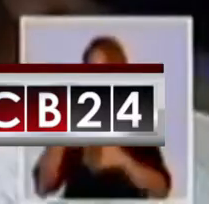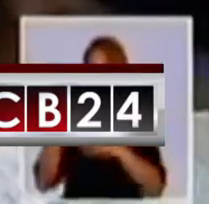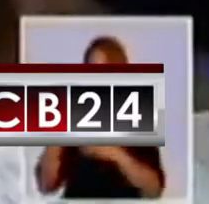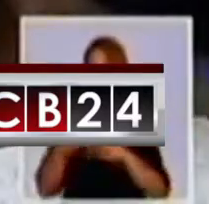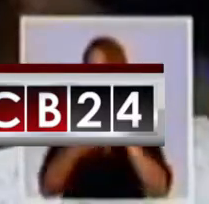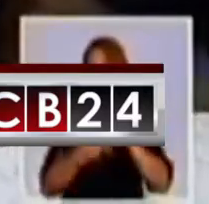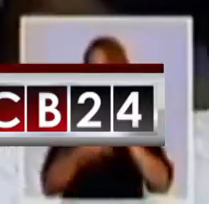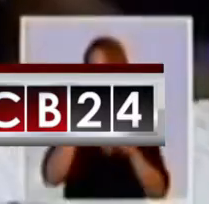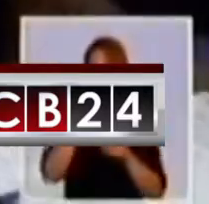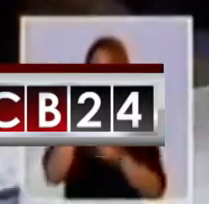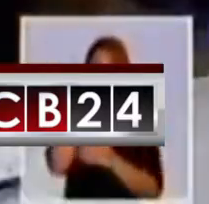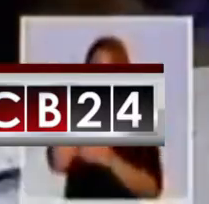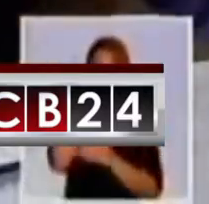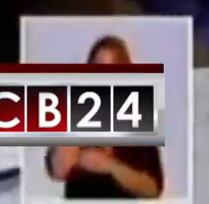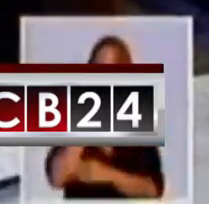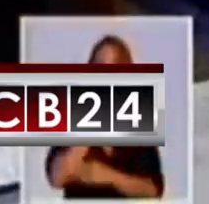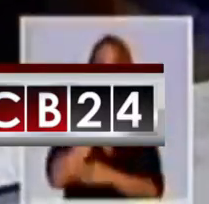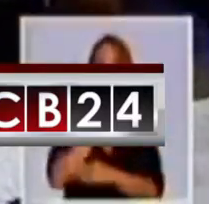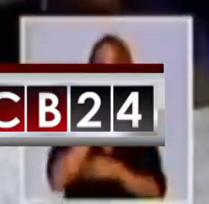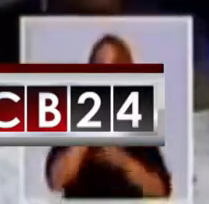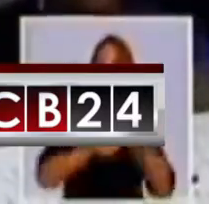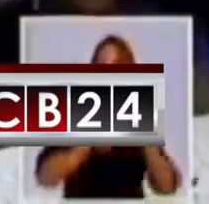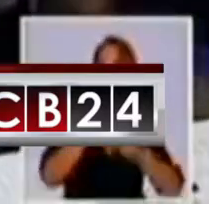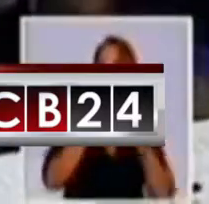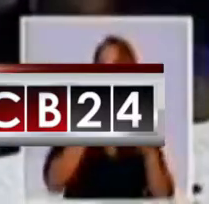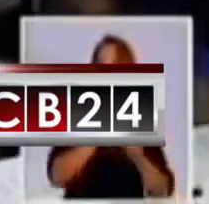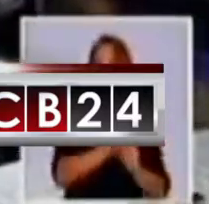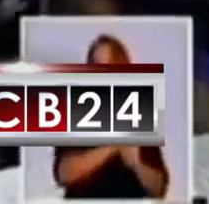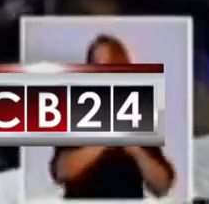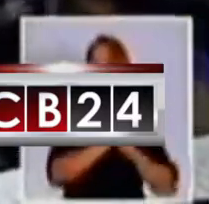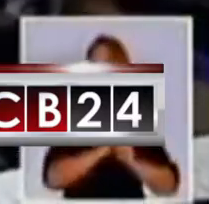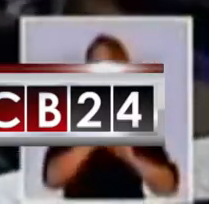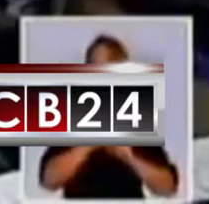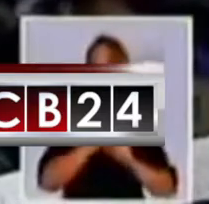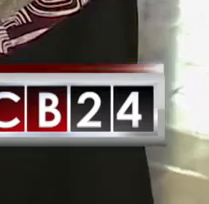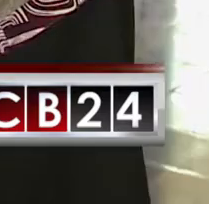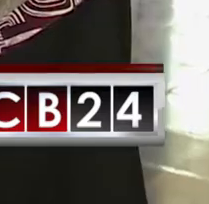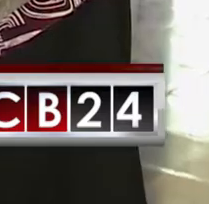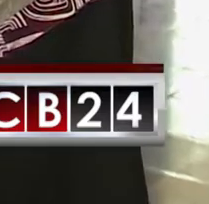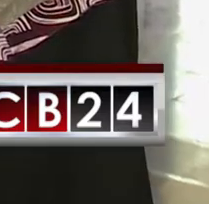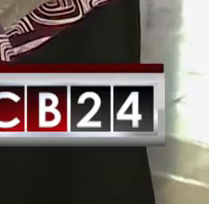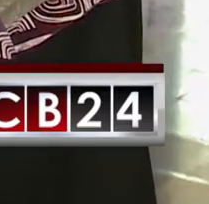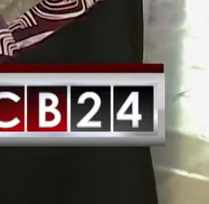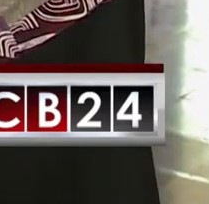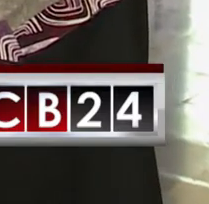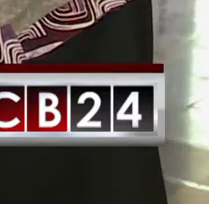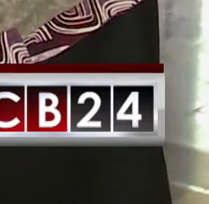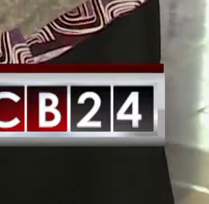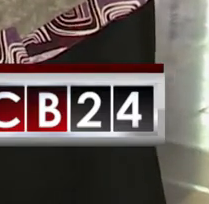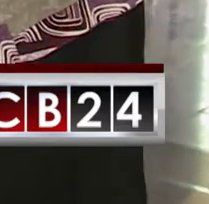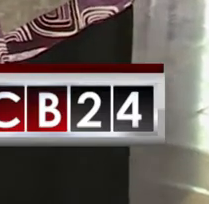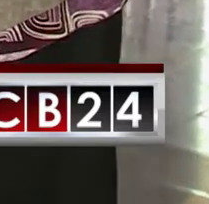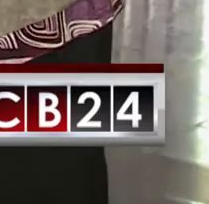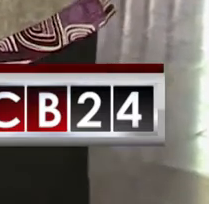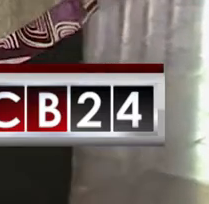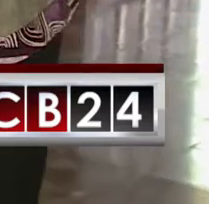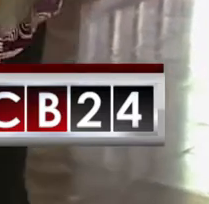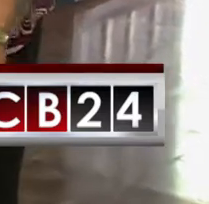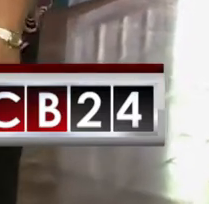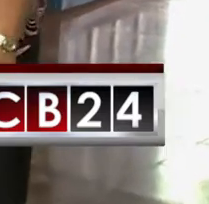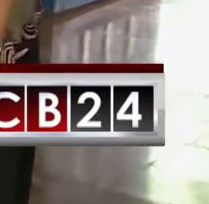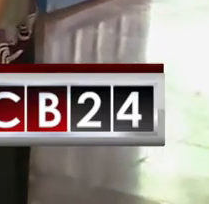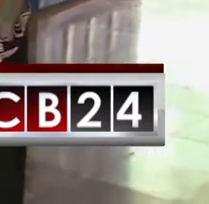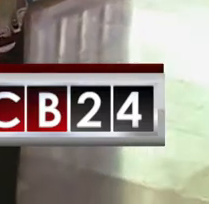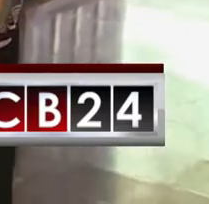para la inscripción de candidatos para que girará en la espera y extrajeran una bolita las elecciones generales se realizarán el domingo